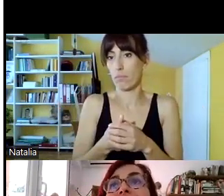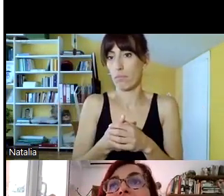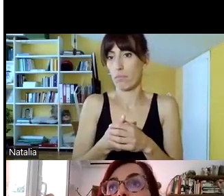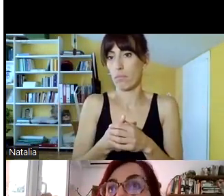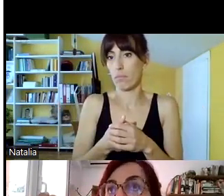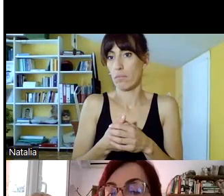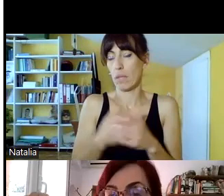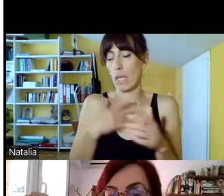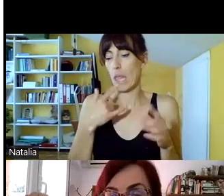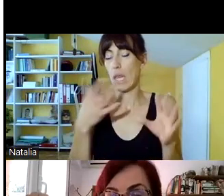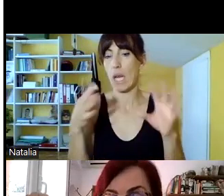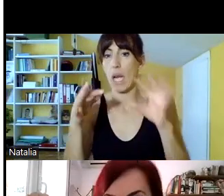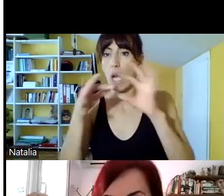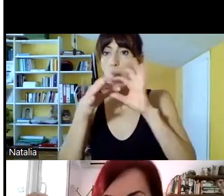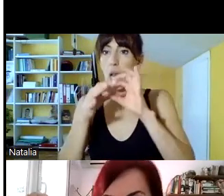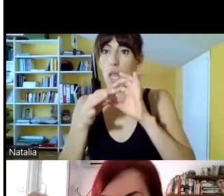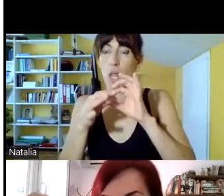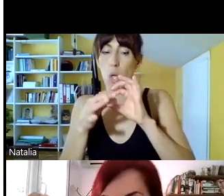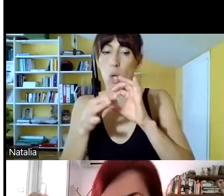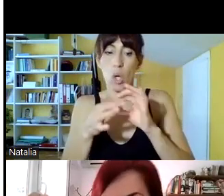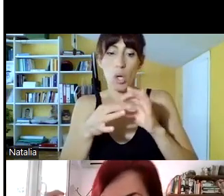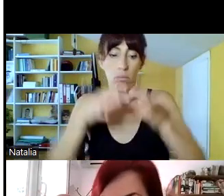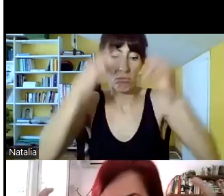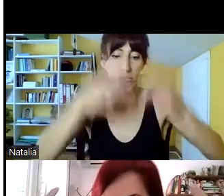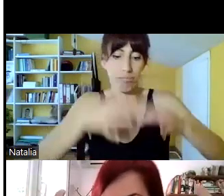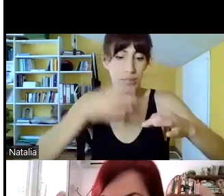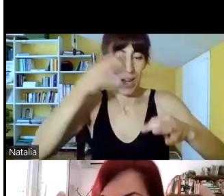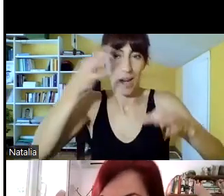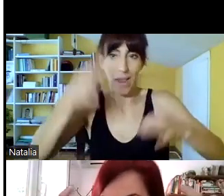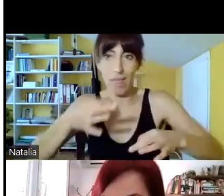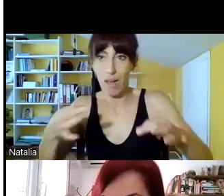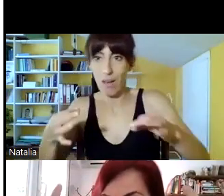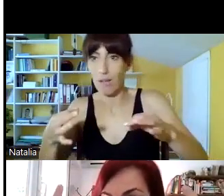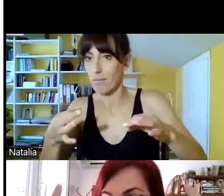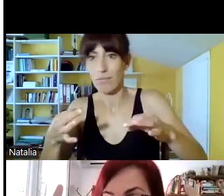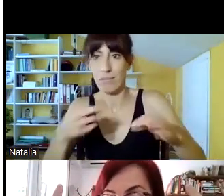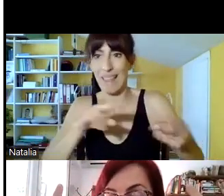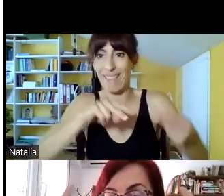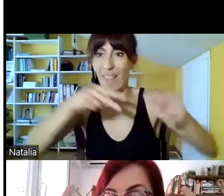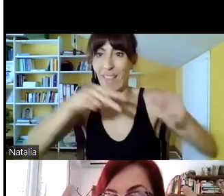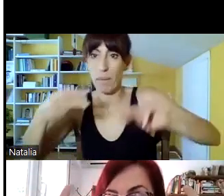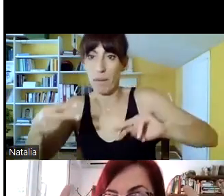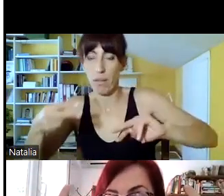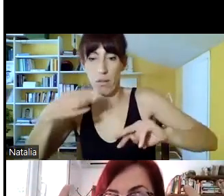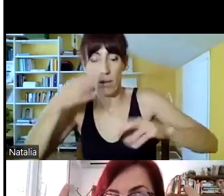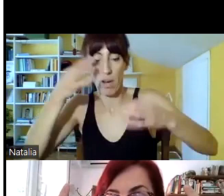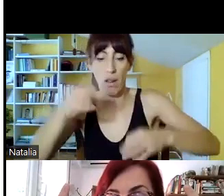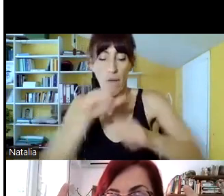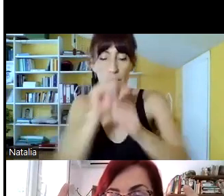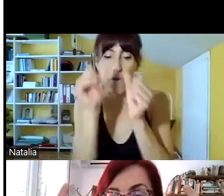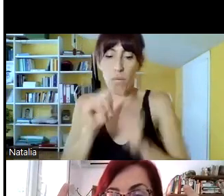una relación necesariamente con la realidad, sino que es una interpretación de la realidad, es una forma de mirar.